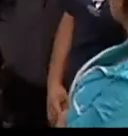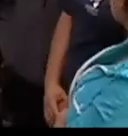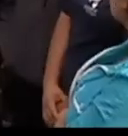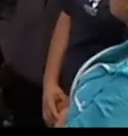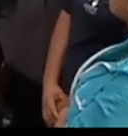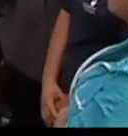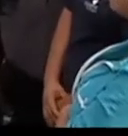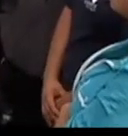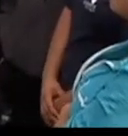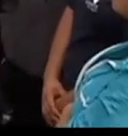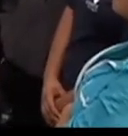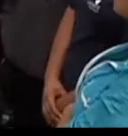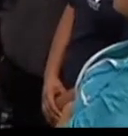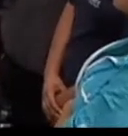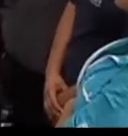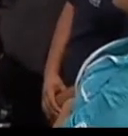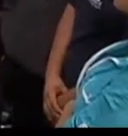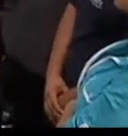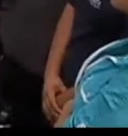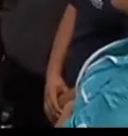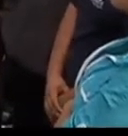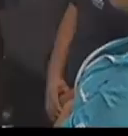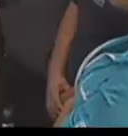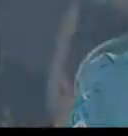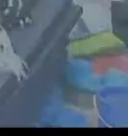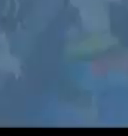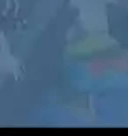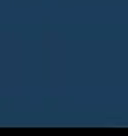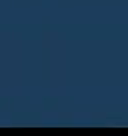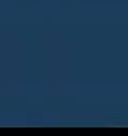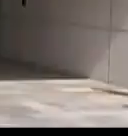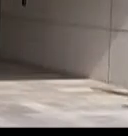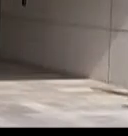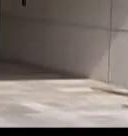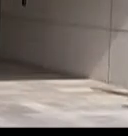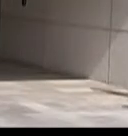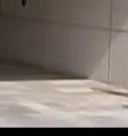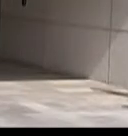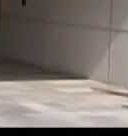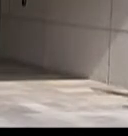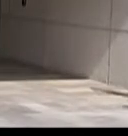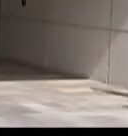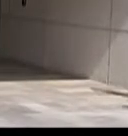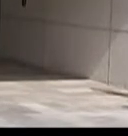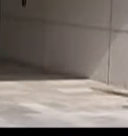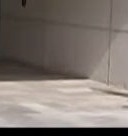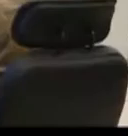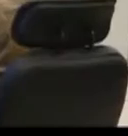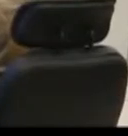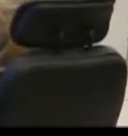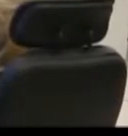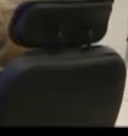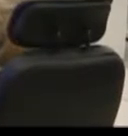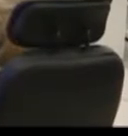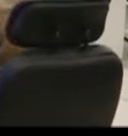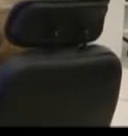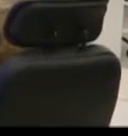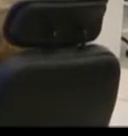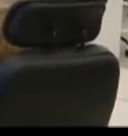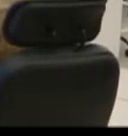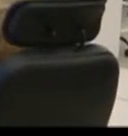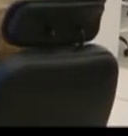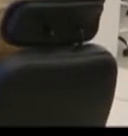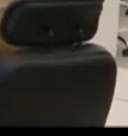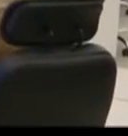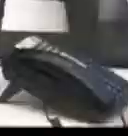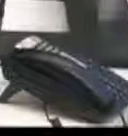riesgo. Ese es el tema de nuestro reportaje del día. Nos visita en Interfaz la doctora Xioli Pérez Campos, jefa